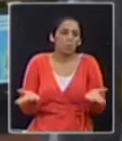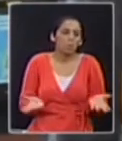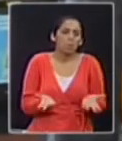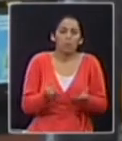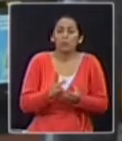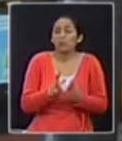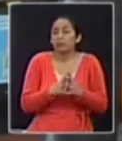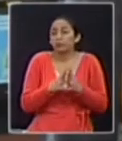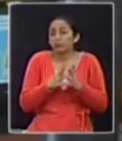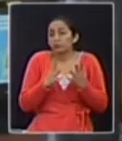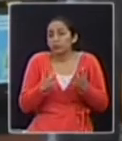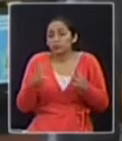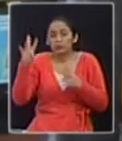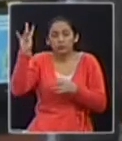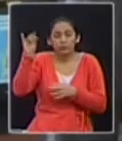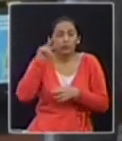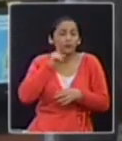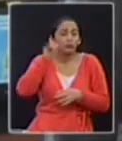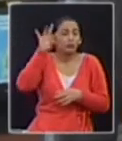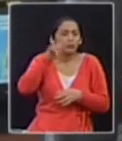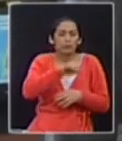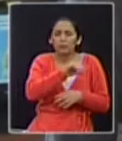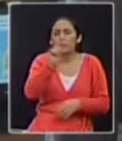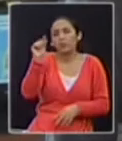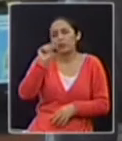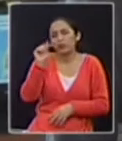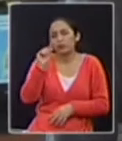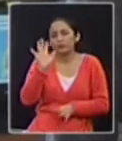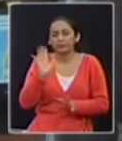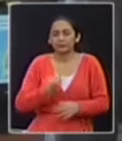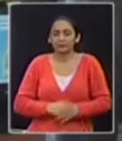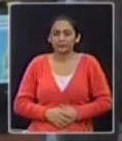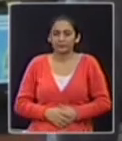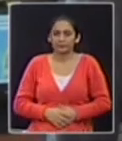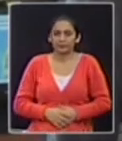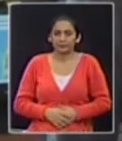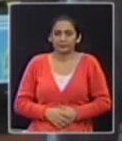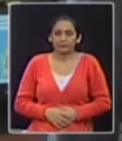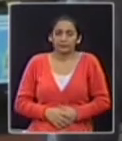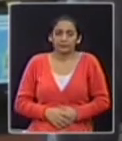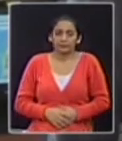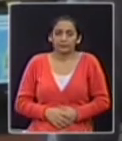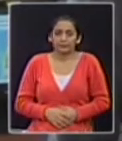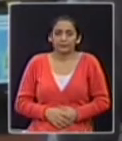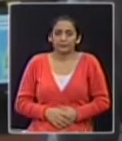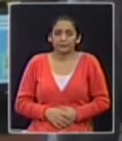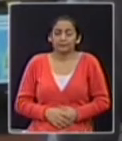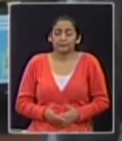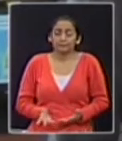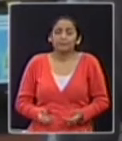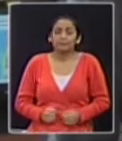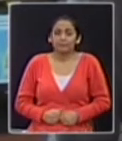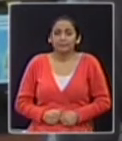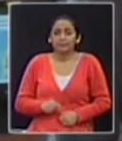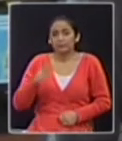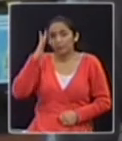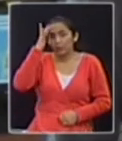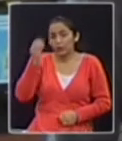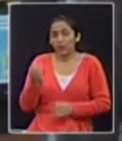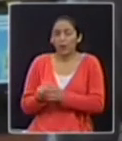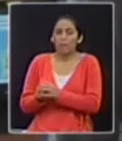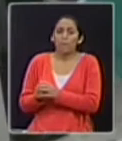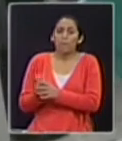afectadas por caídas de 6 esta caída de ceniza es igual modera sí porque las las columnas de emisiones son